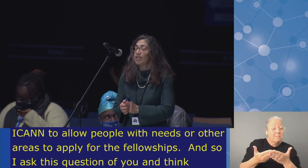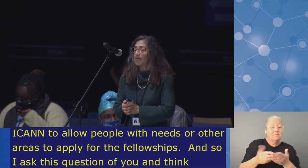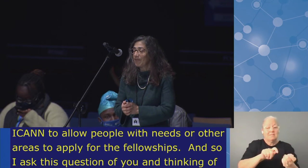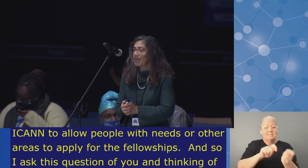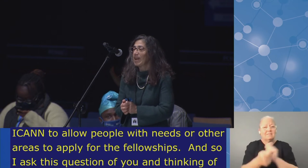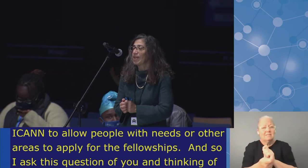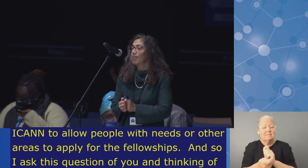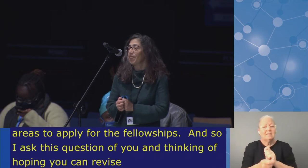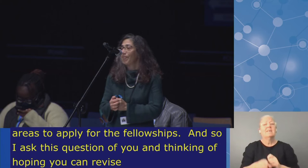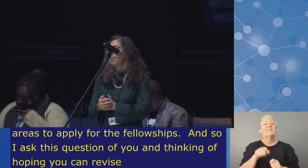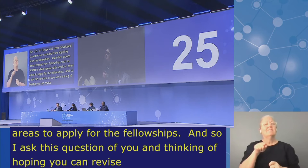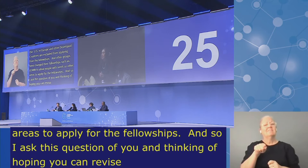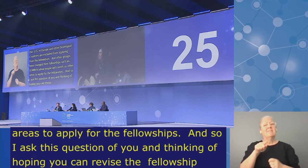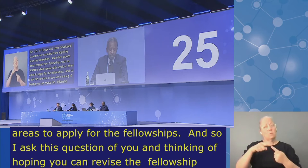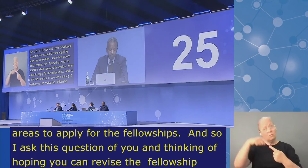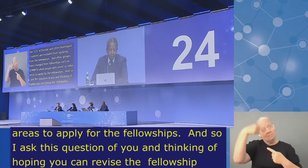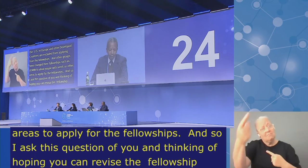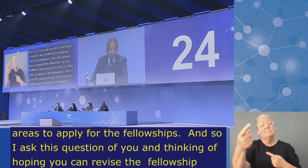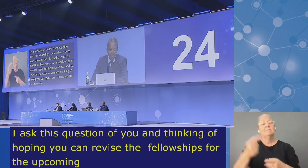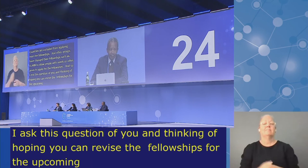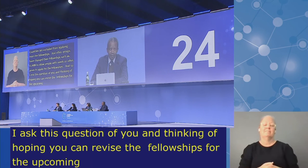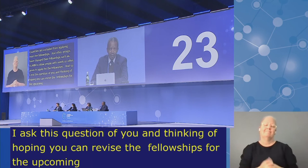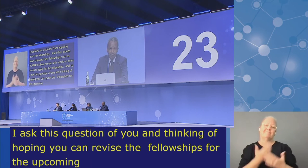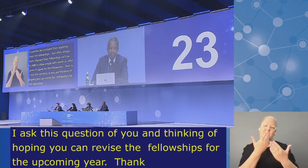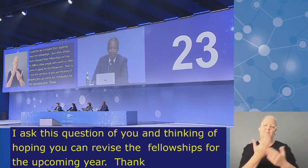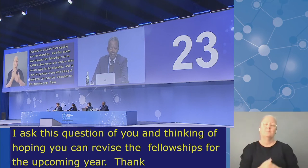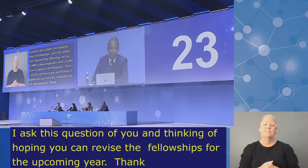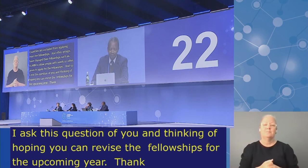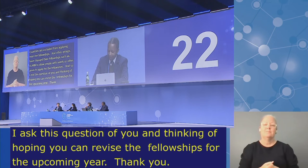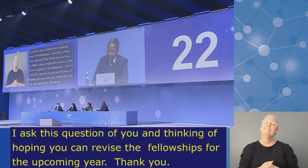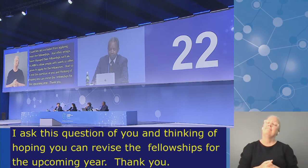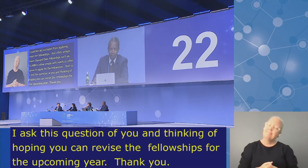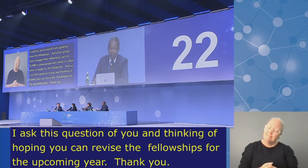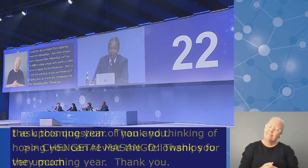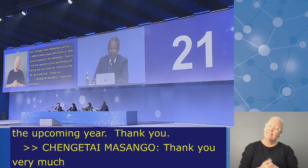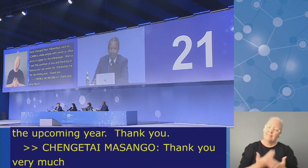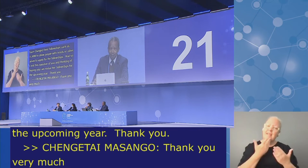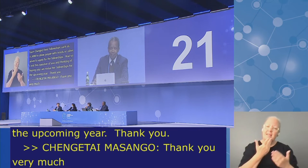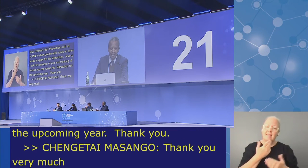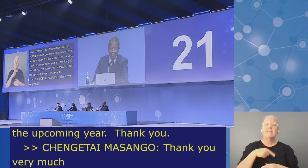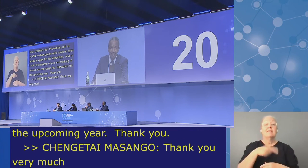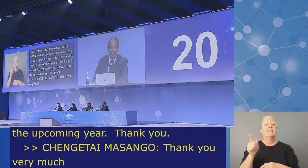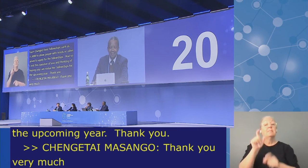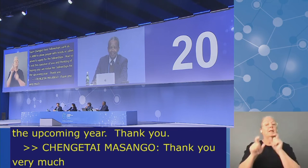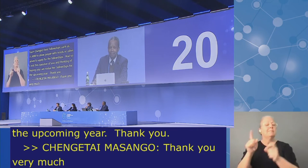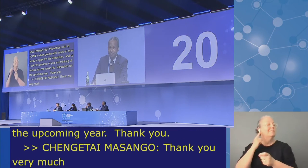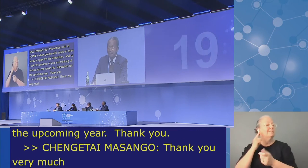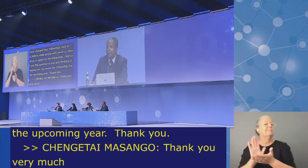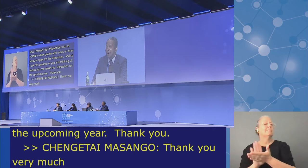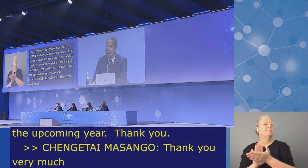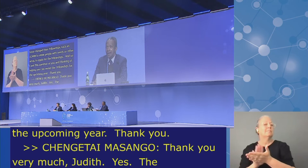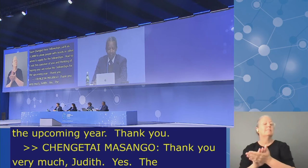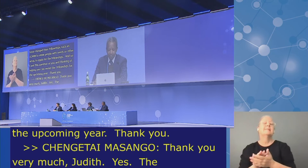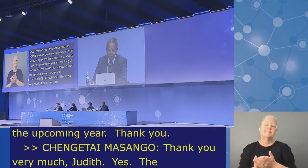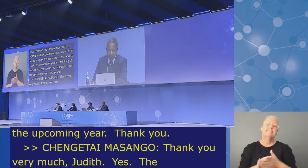relacionadas con la solicitud de becas. Yo querría que se revisaran estas reglas. Esta